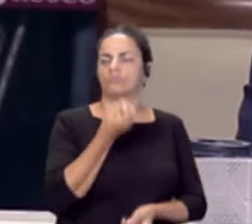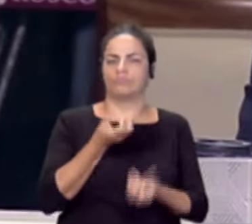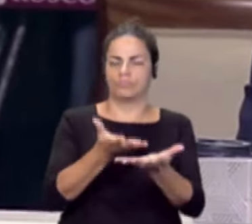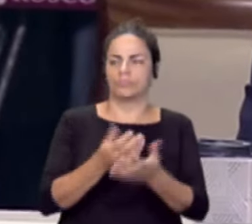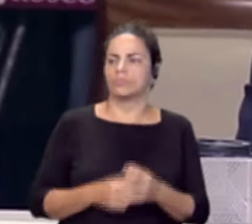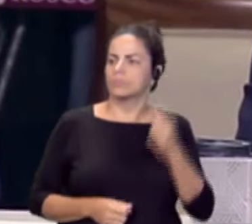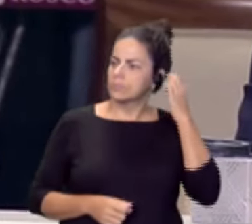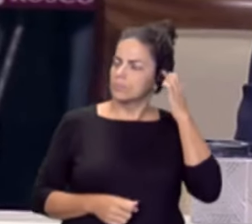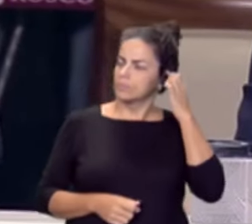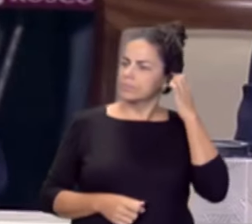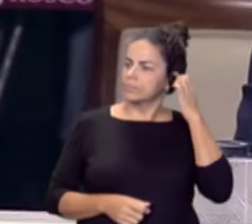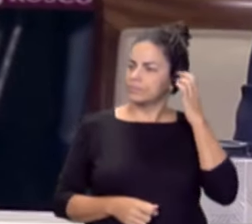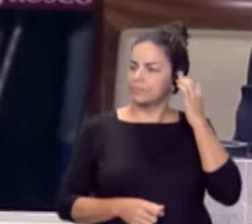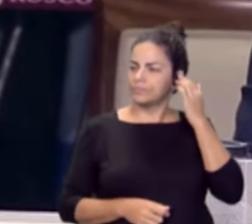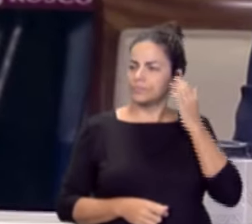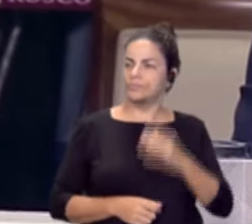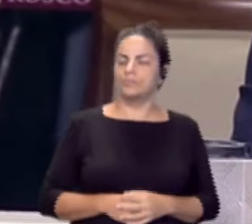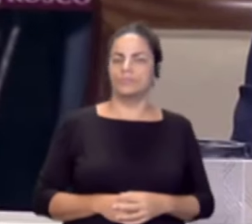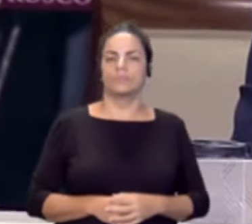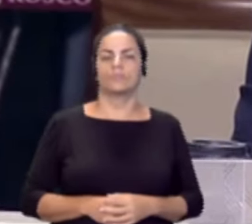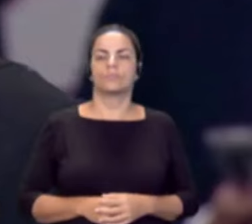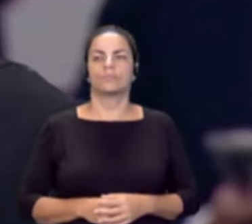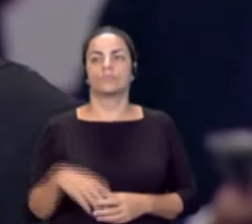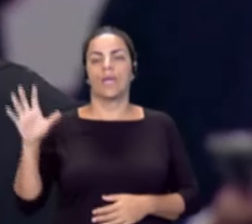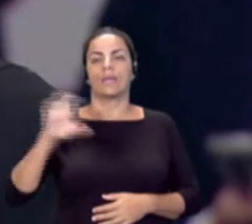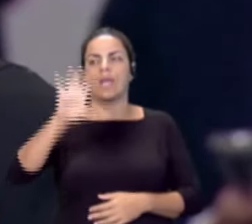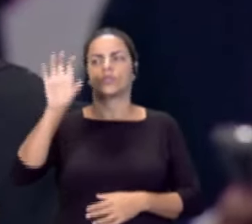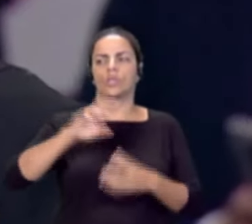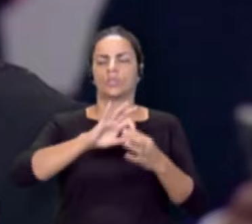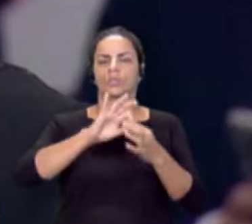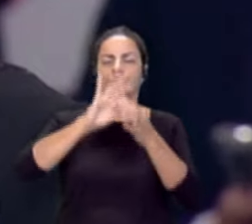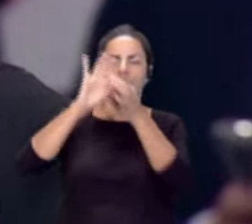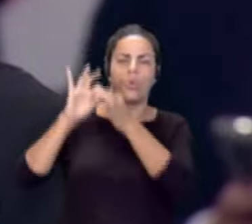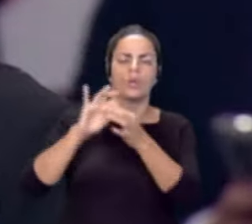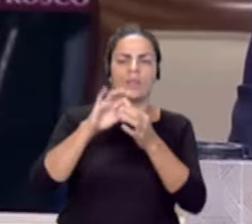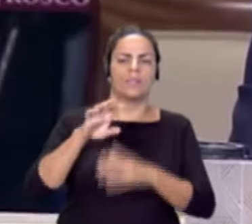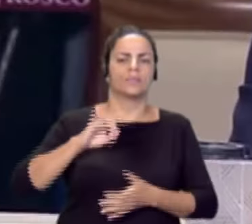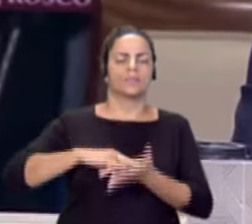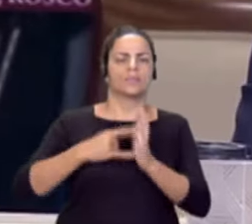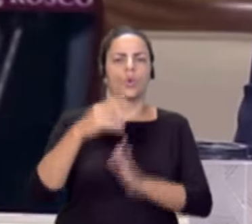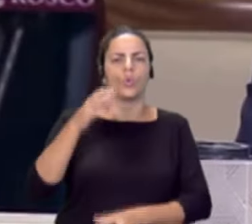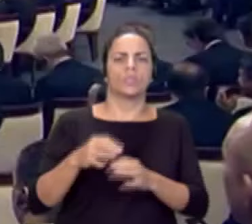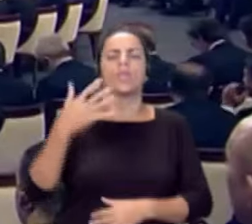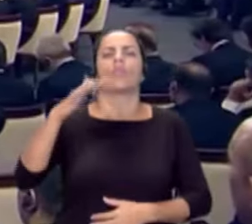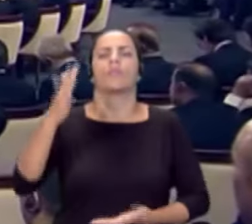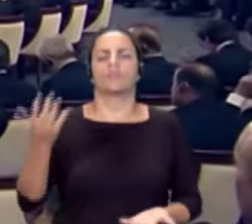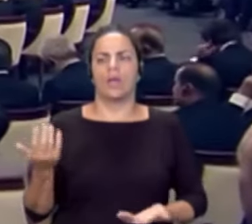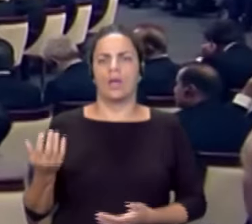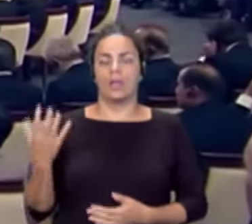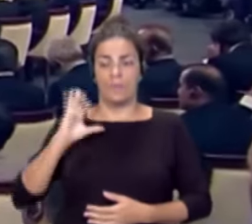¿Dónde está el sistema de justicia de Naciones Unidas? ¿Y la vida de los niños y niñas de Palestina no valen?